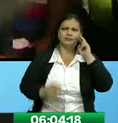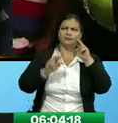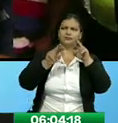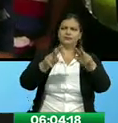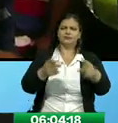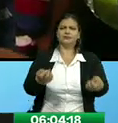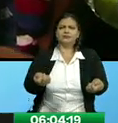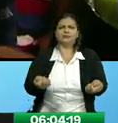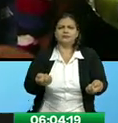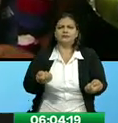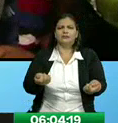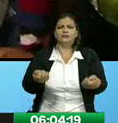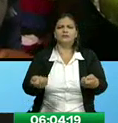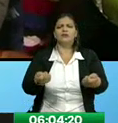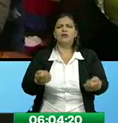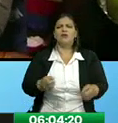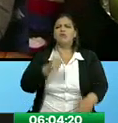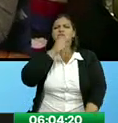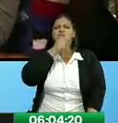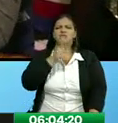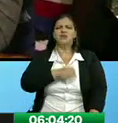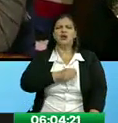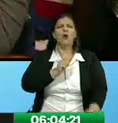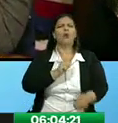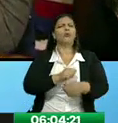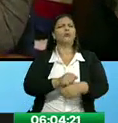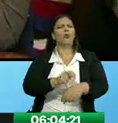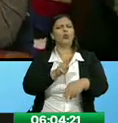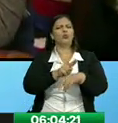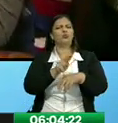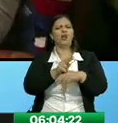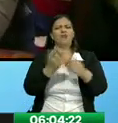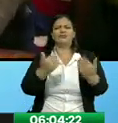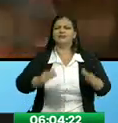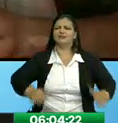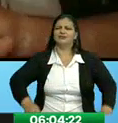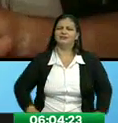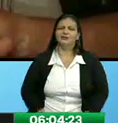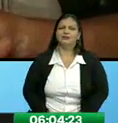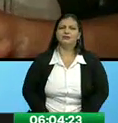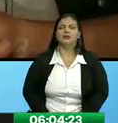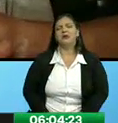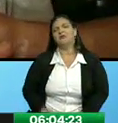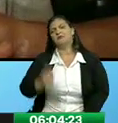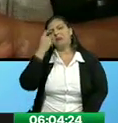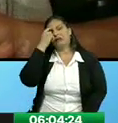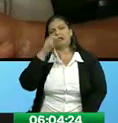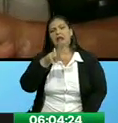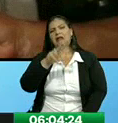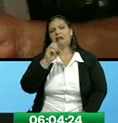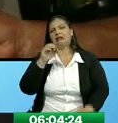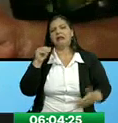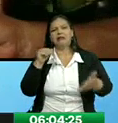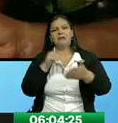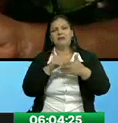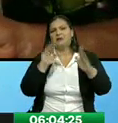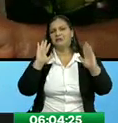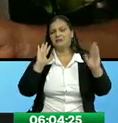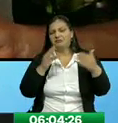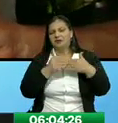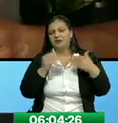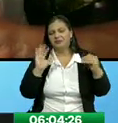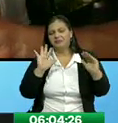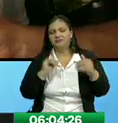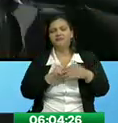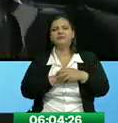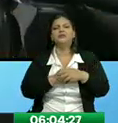Ya. Ya, entonces tú calculas cuánto. Ya, 30 mil, ya. Guavi ya tiene un cliente, $30,000. Ya.